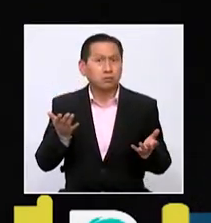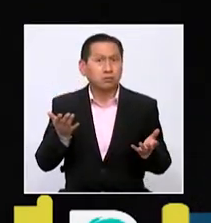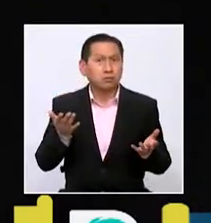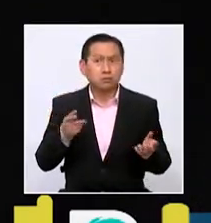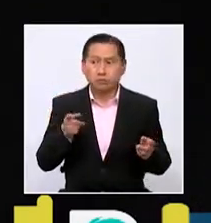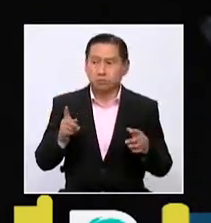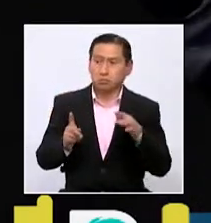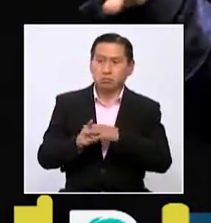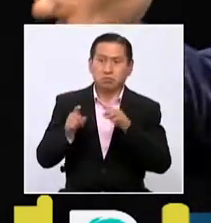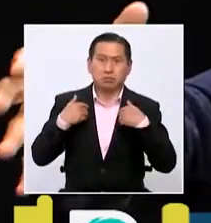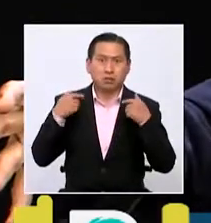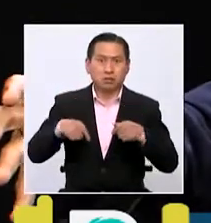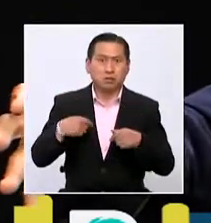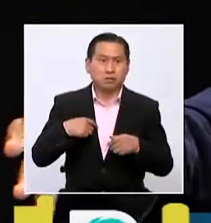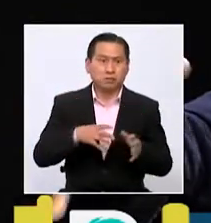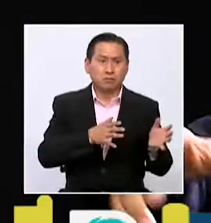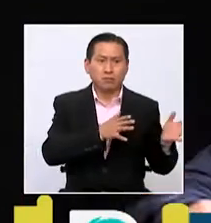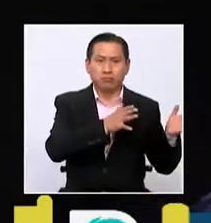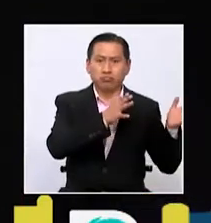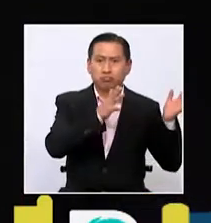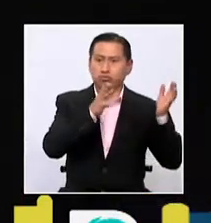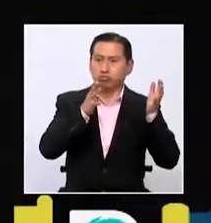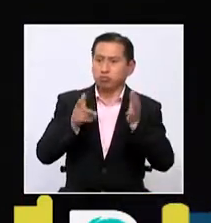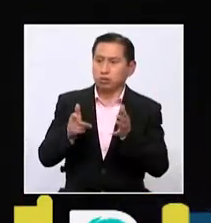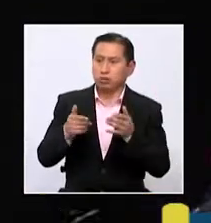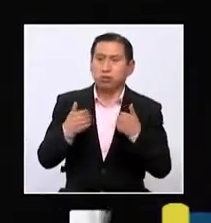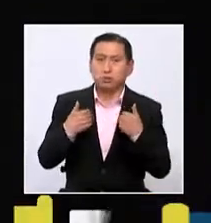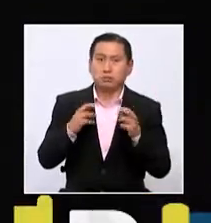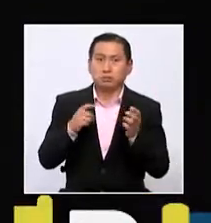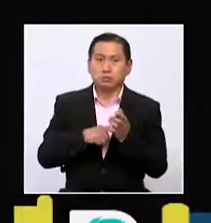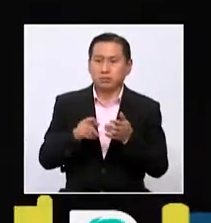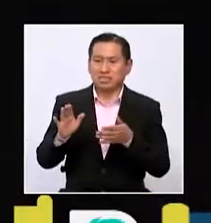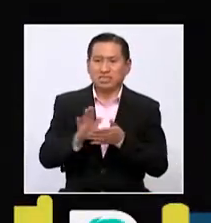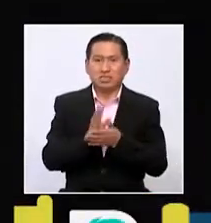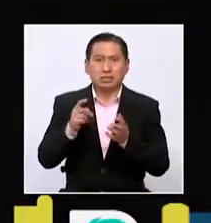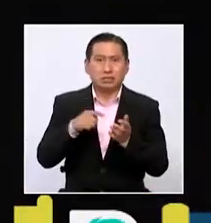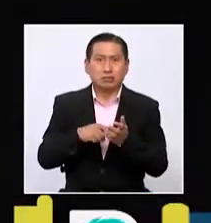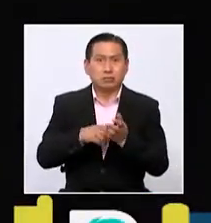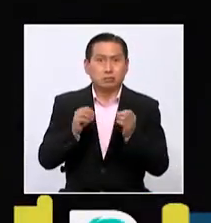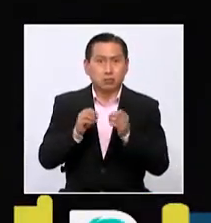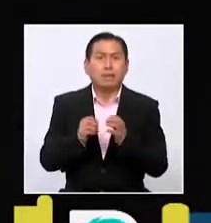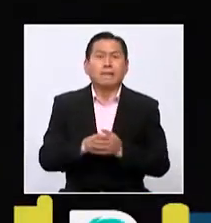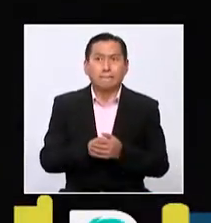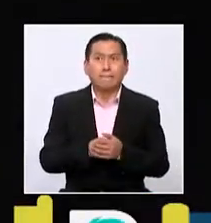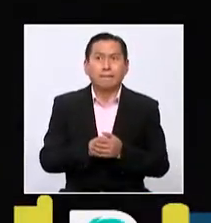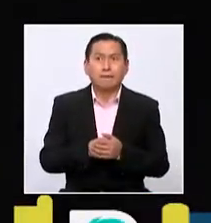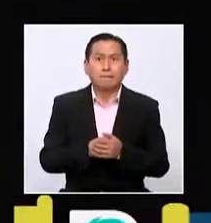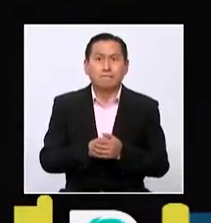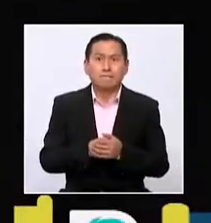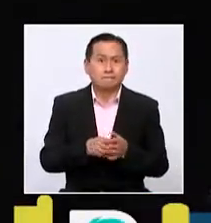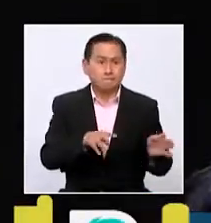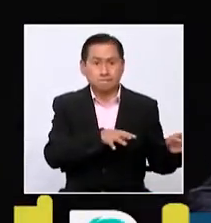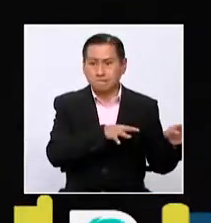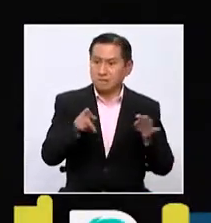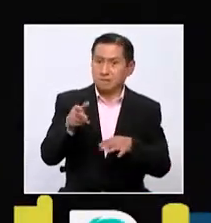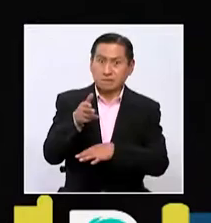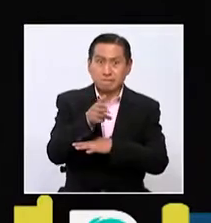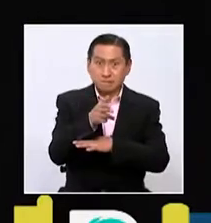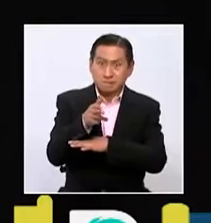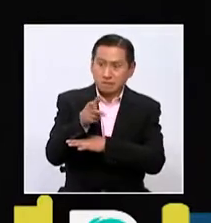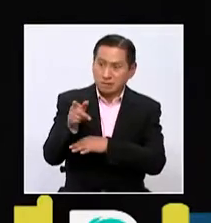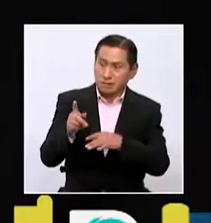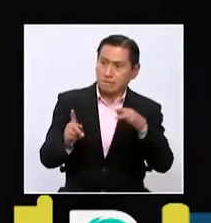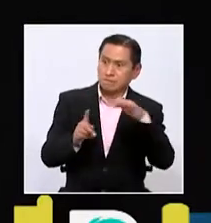mira, acá traslado yo a un evento que desde el punto de vista cinematográfico es, cuando pones eso bajo un lente de una cámara,